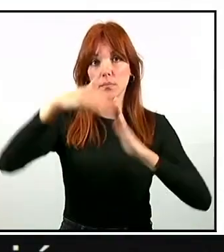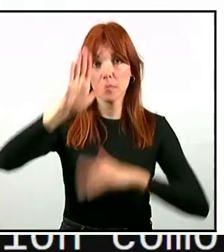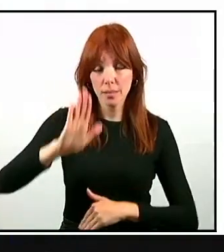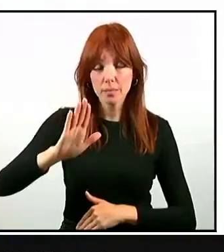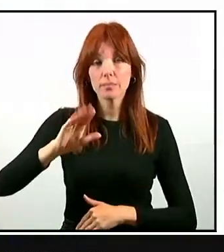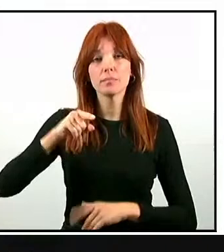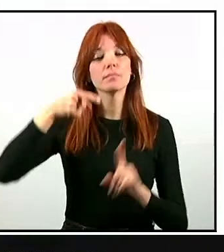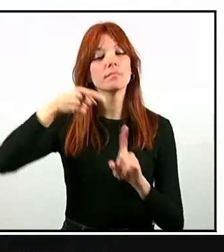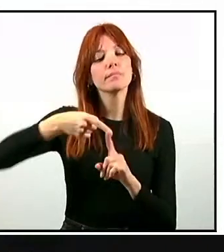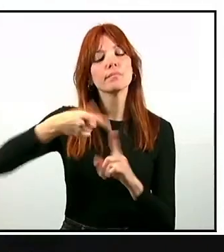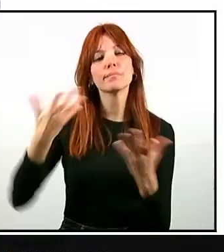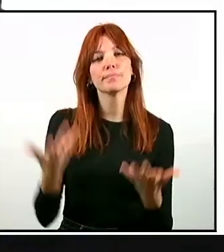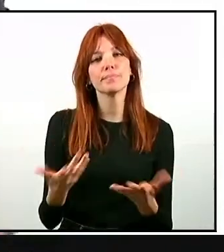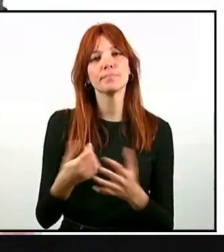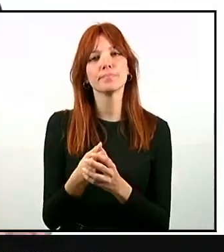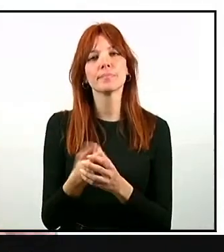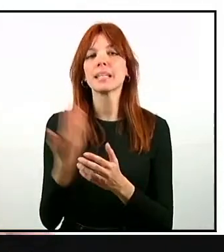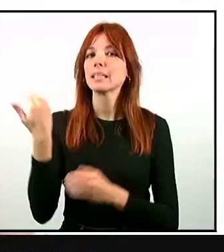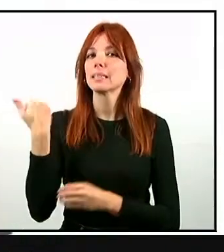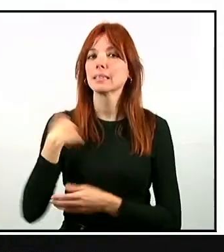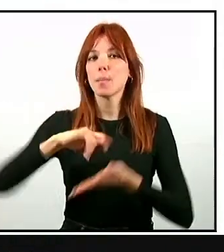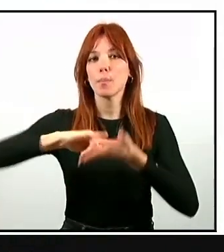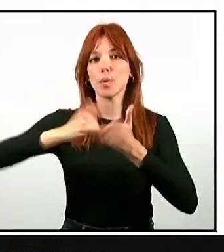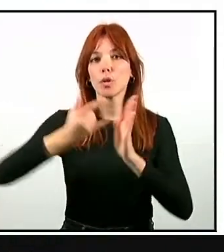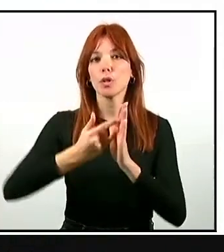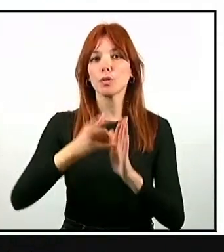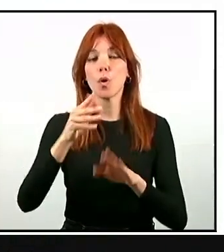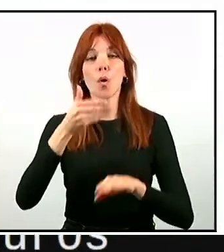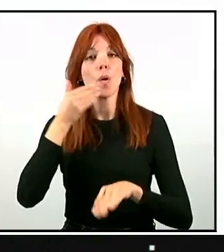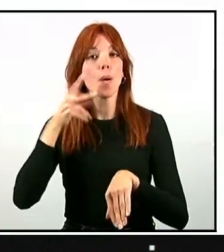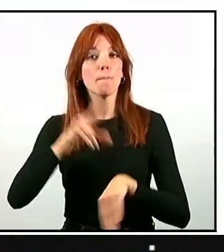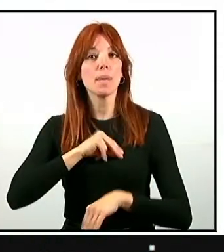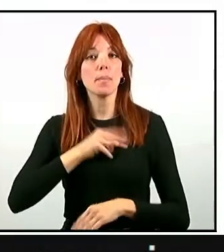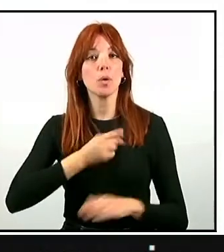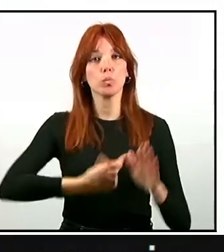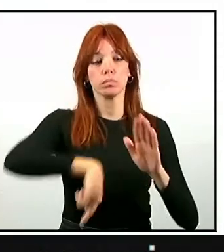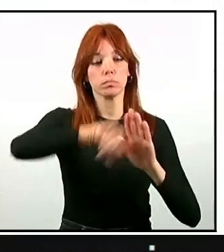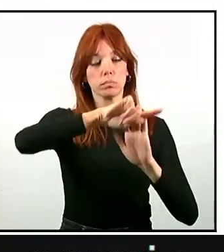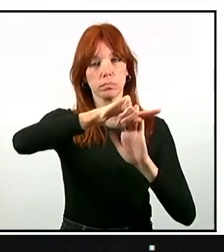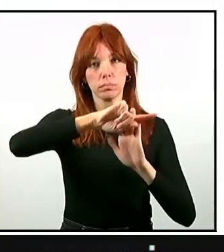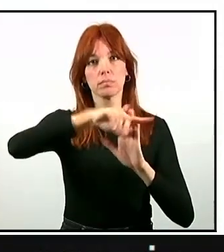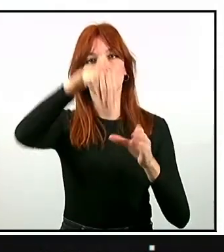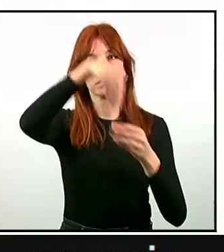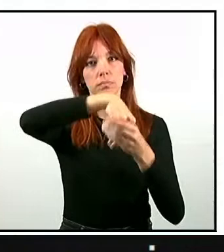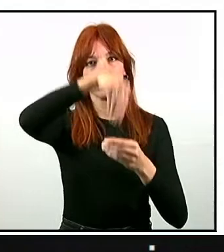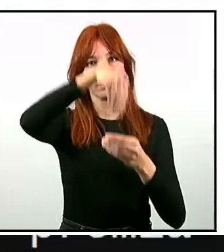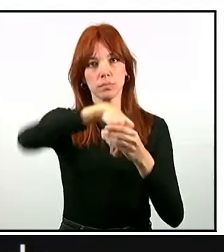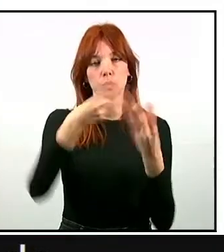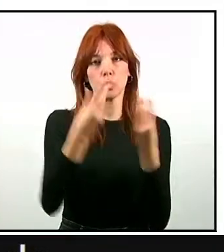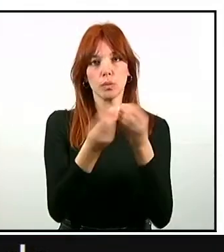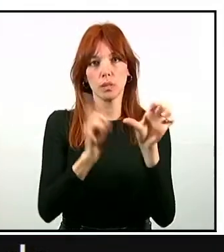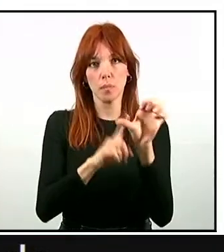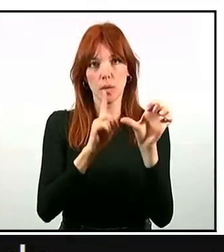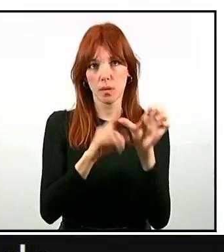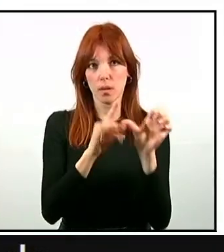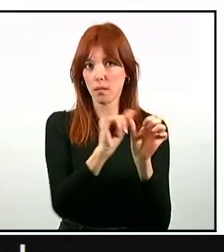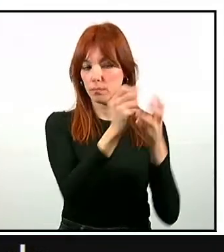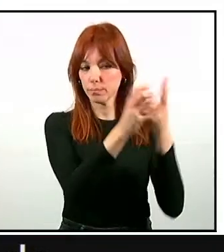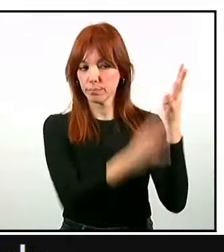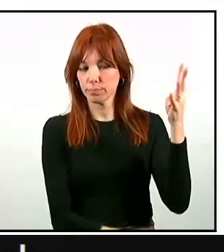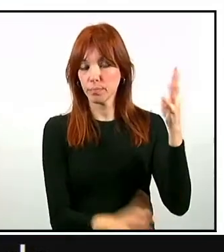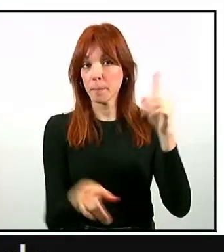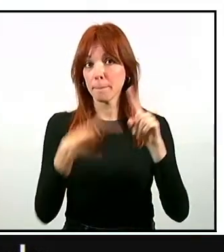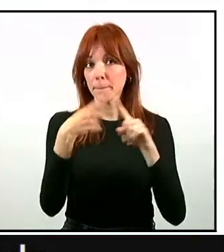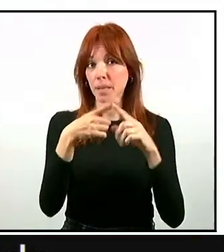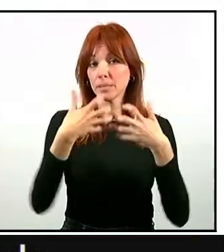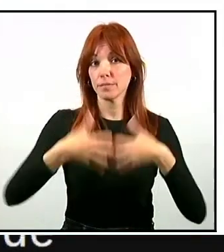formar parte de los proyectos premia que en estos momentos tiene la Junta de Extremadura junto a la fábrica de